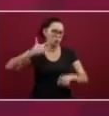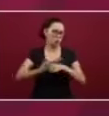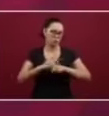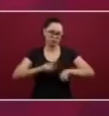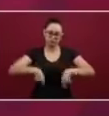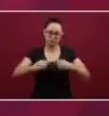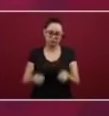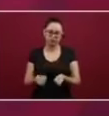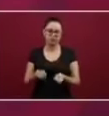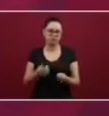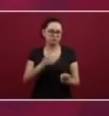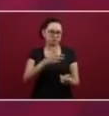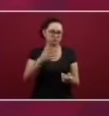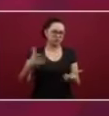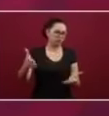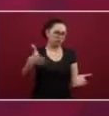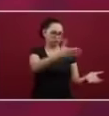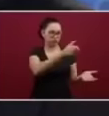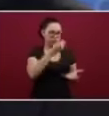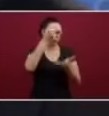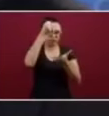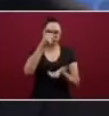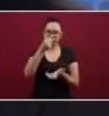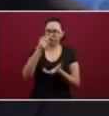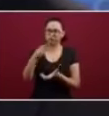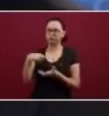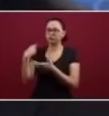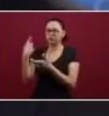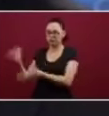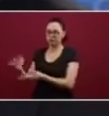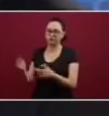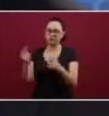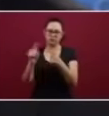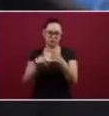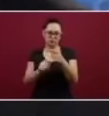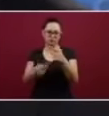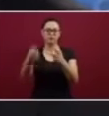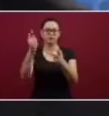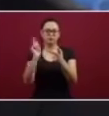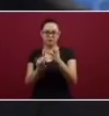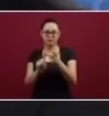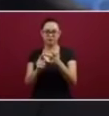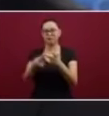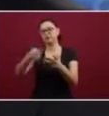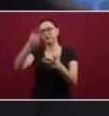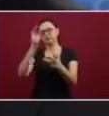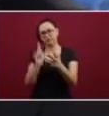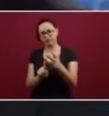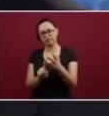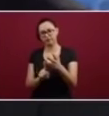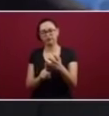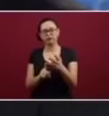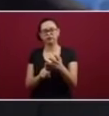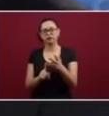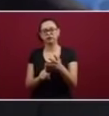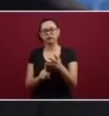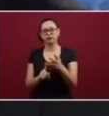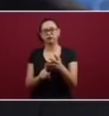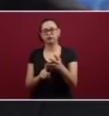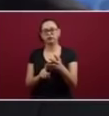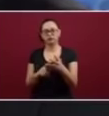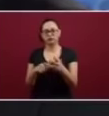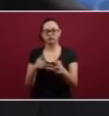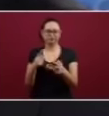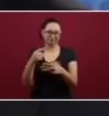donde se vende ranchos, donde se vende casas, donde se vende vehículos y, uh-huh. y una gran cantidad de lotes y de bienes uh-huh. Ya